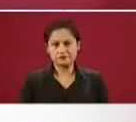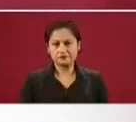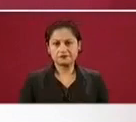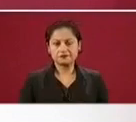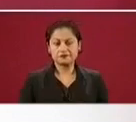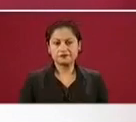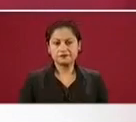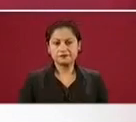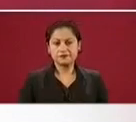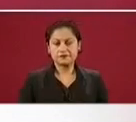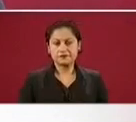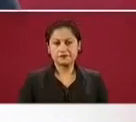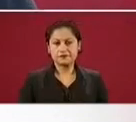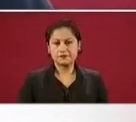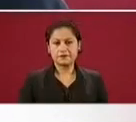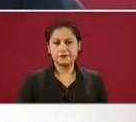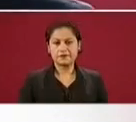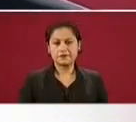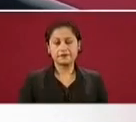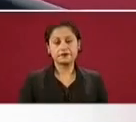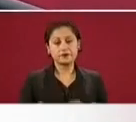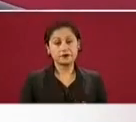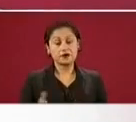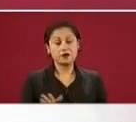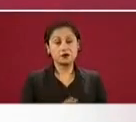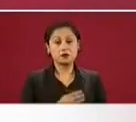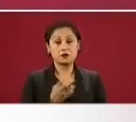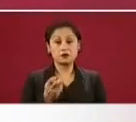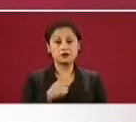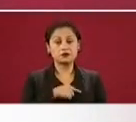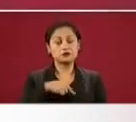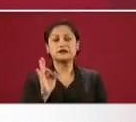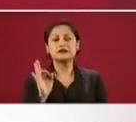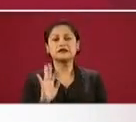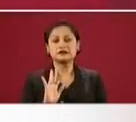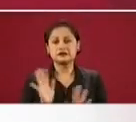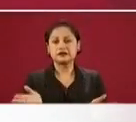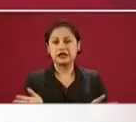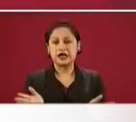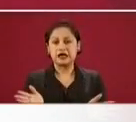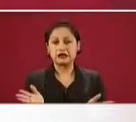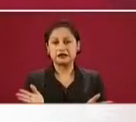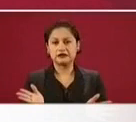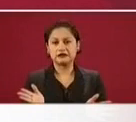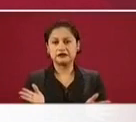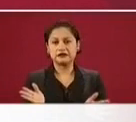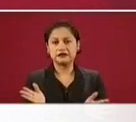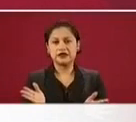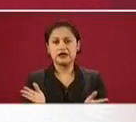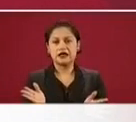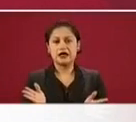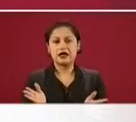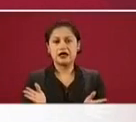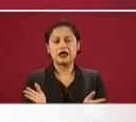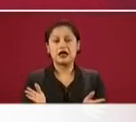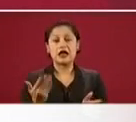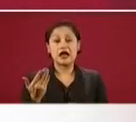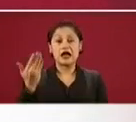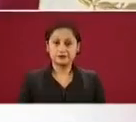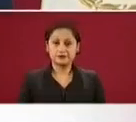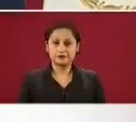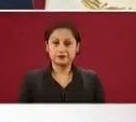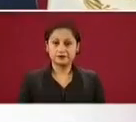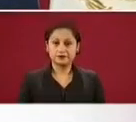decir que se tiene el doble de los elementos que tenía la Policía